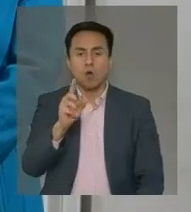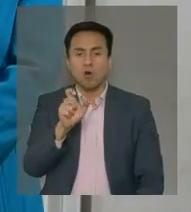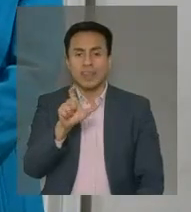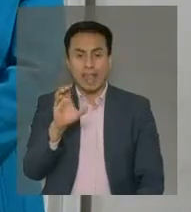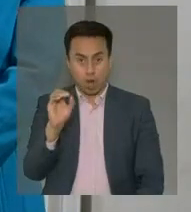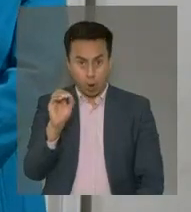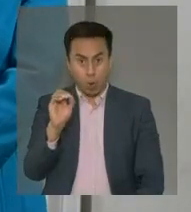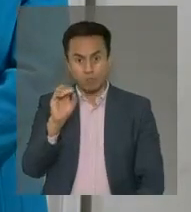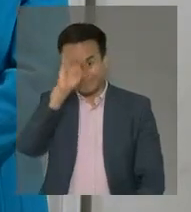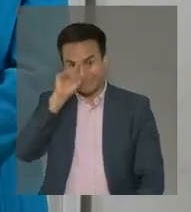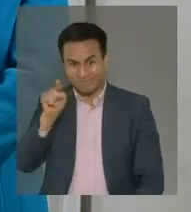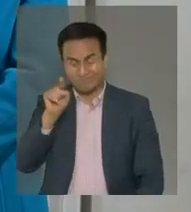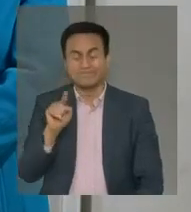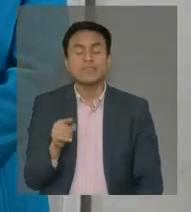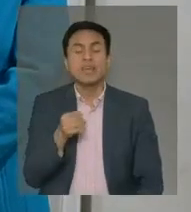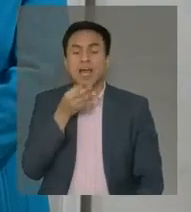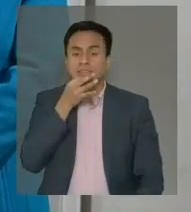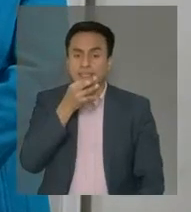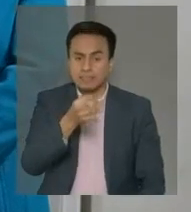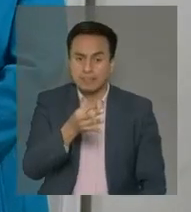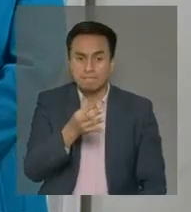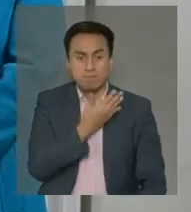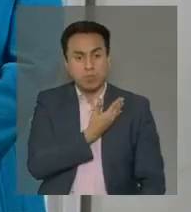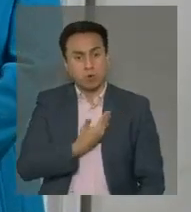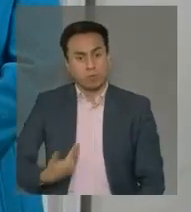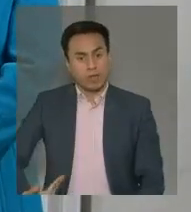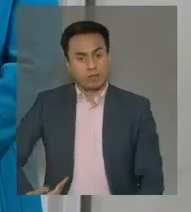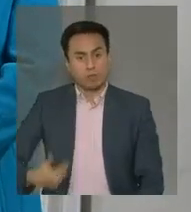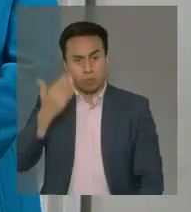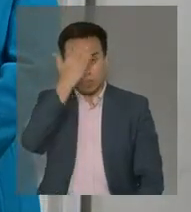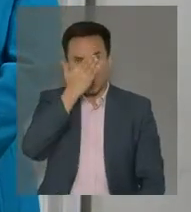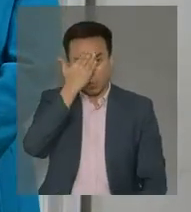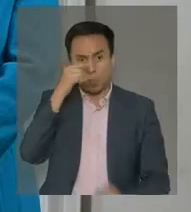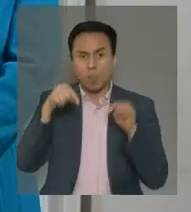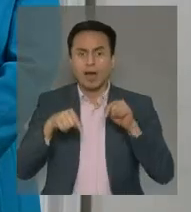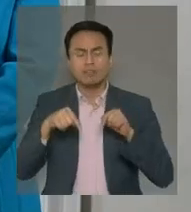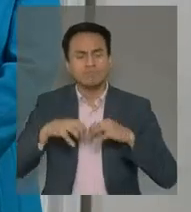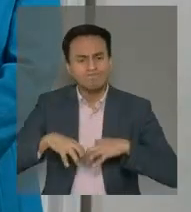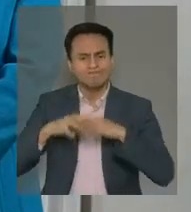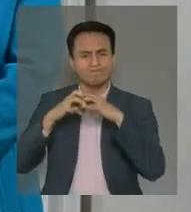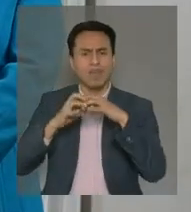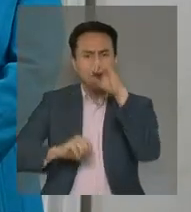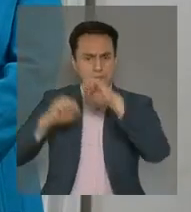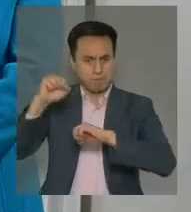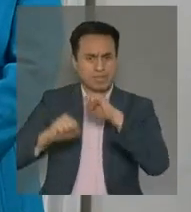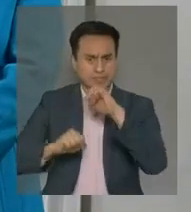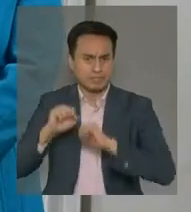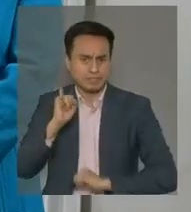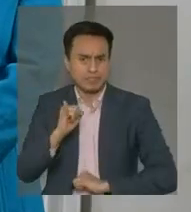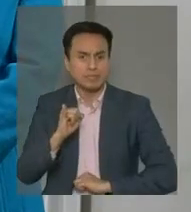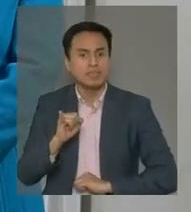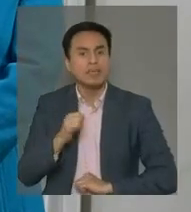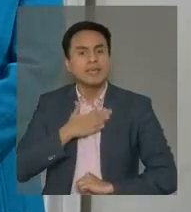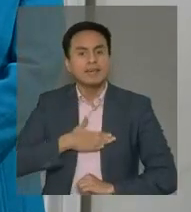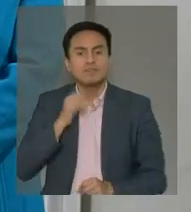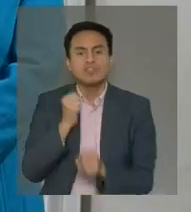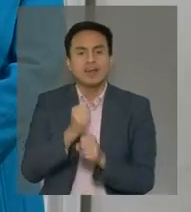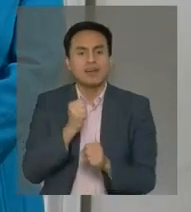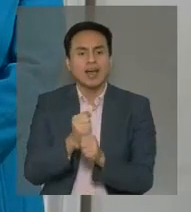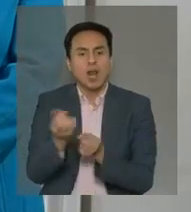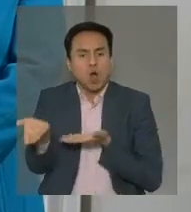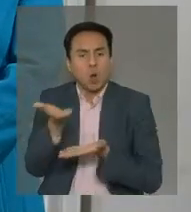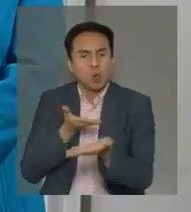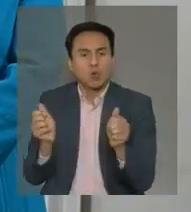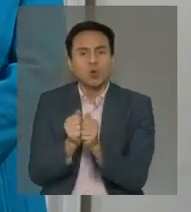que acá desde el gobierno estamos preocupados por fortalecer la empresa de que queremos trabajar esto en